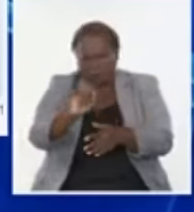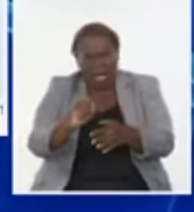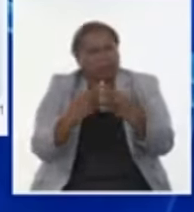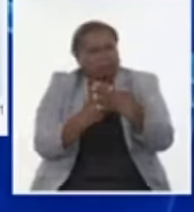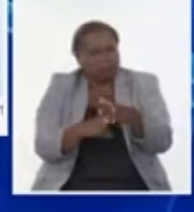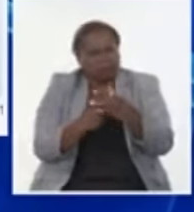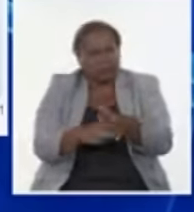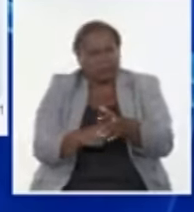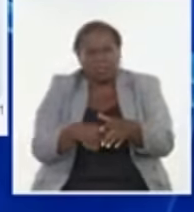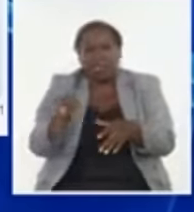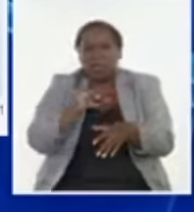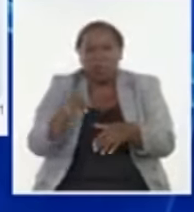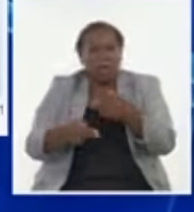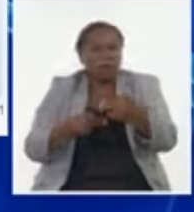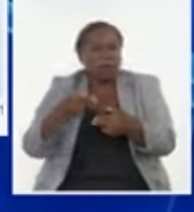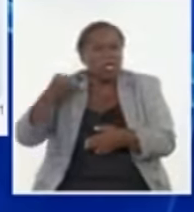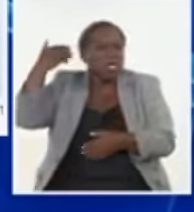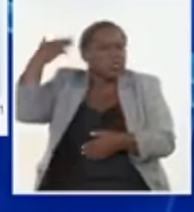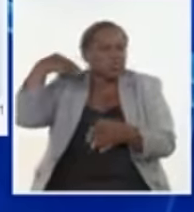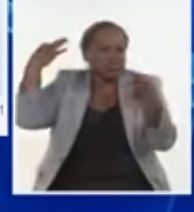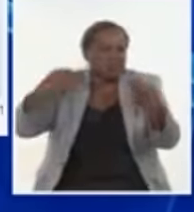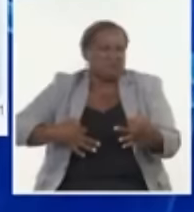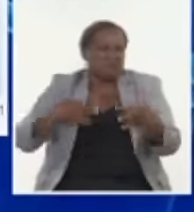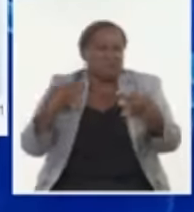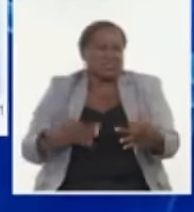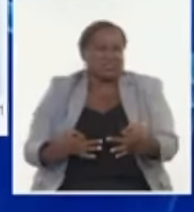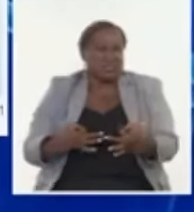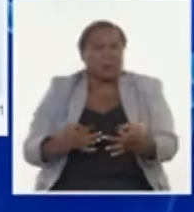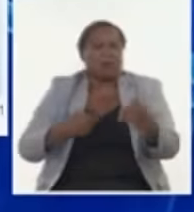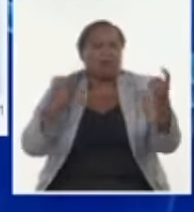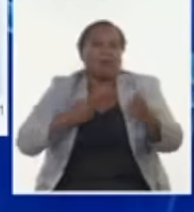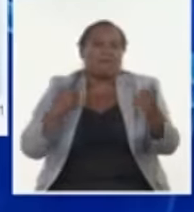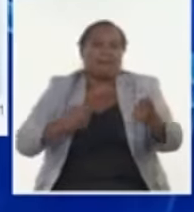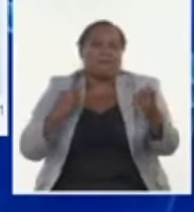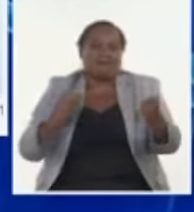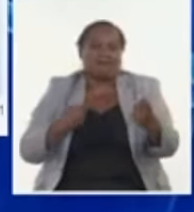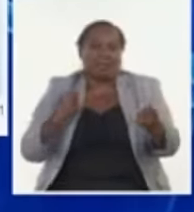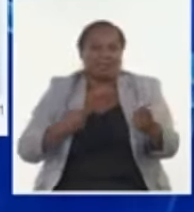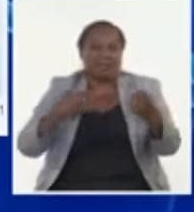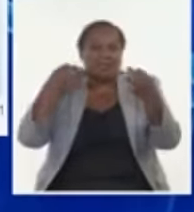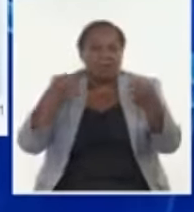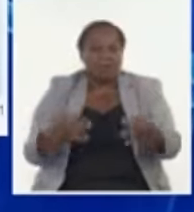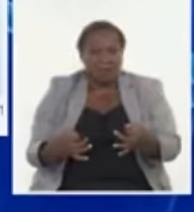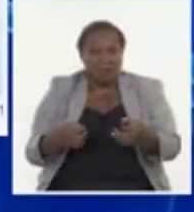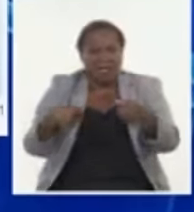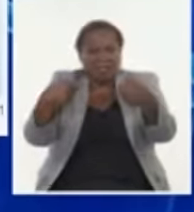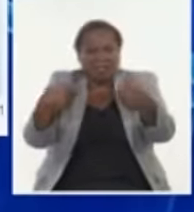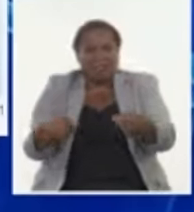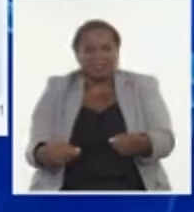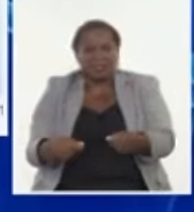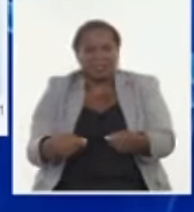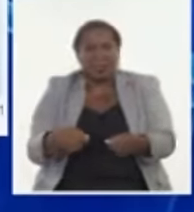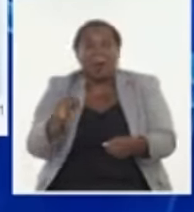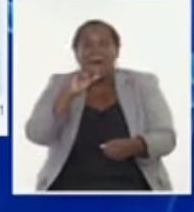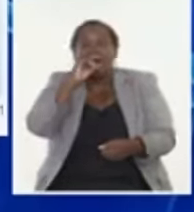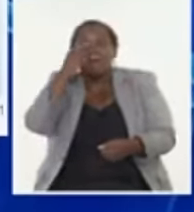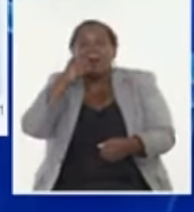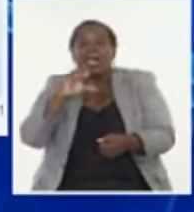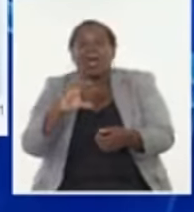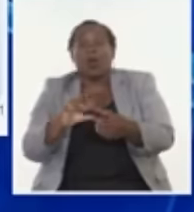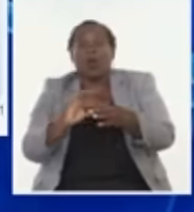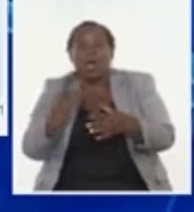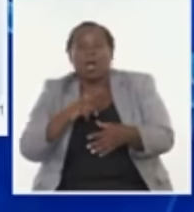como lo hemos hecho siempre, combatiendo, con la misma decisión de Baraguá, del